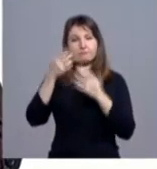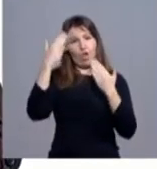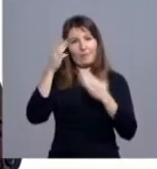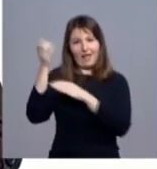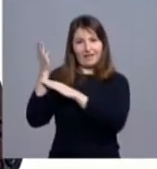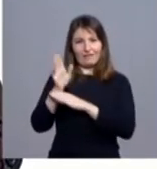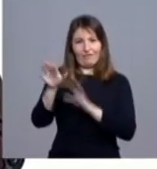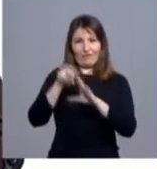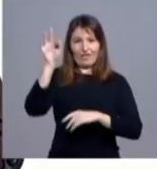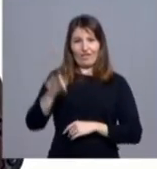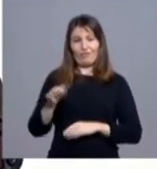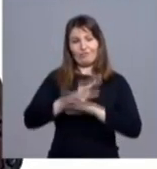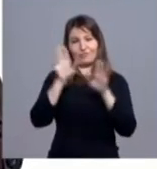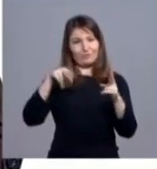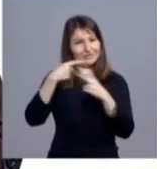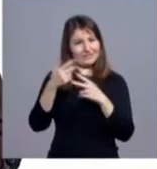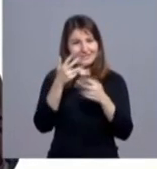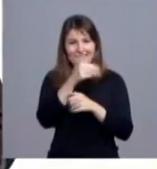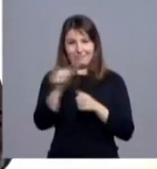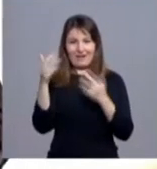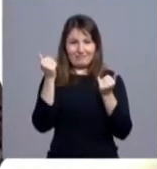estas imágenes les dejamos hasta la semana que viene.